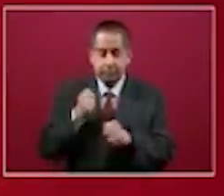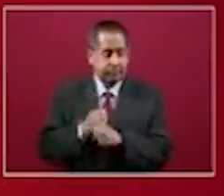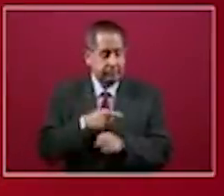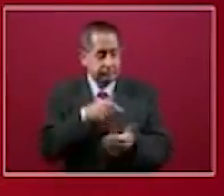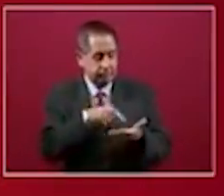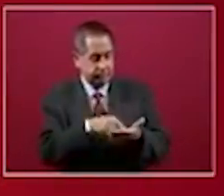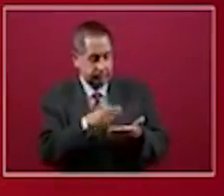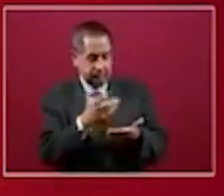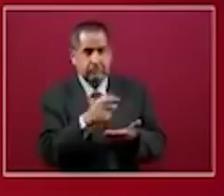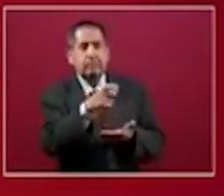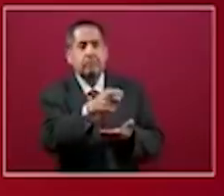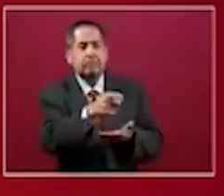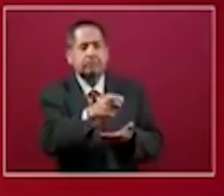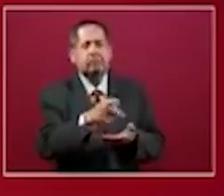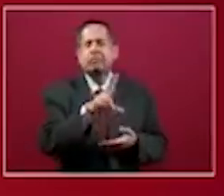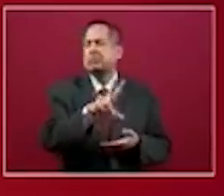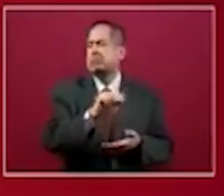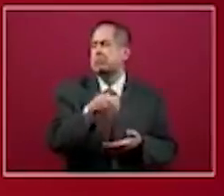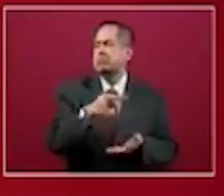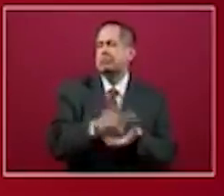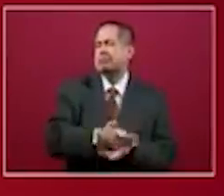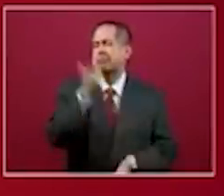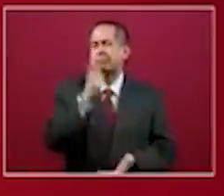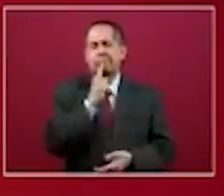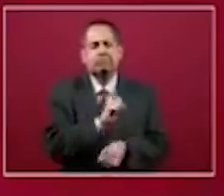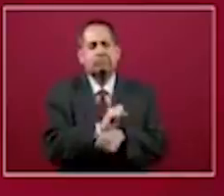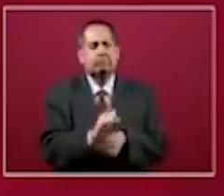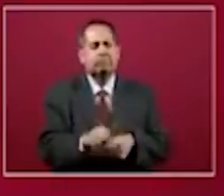consideraran como no delitos graves